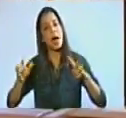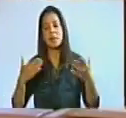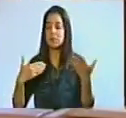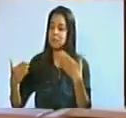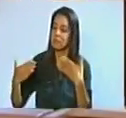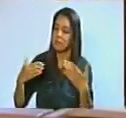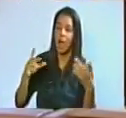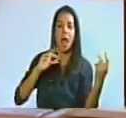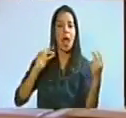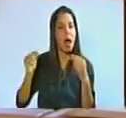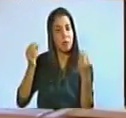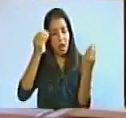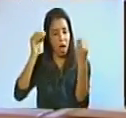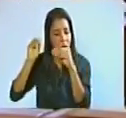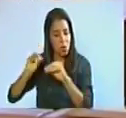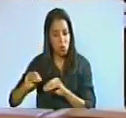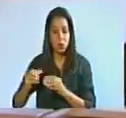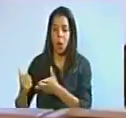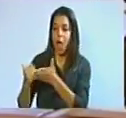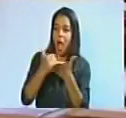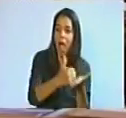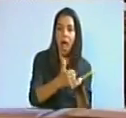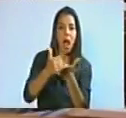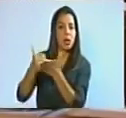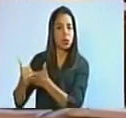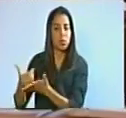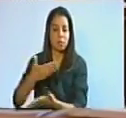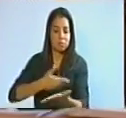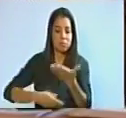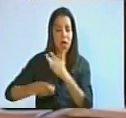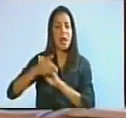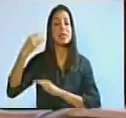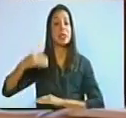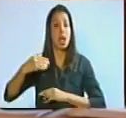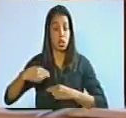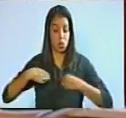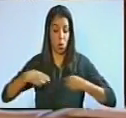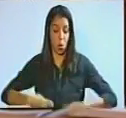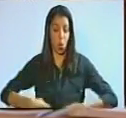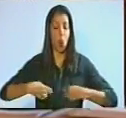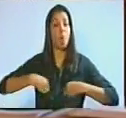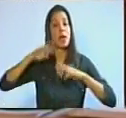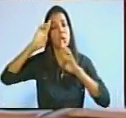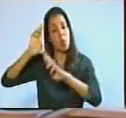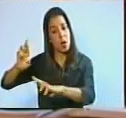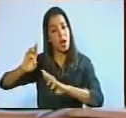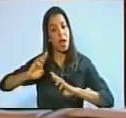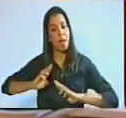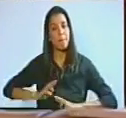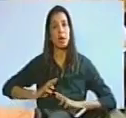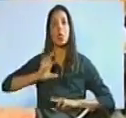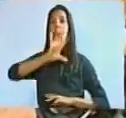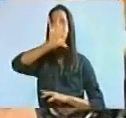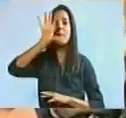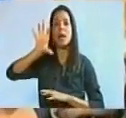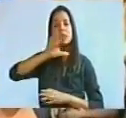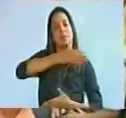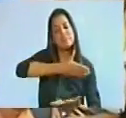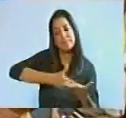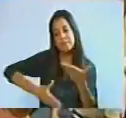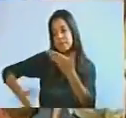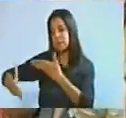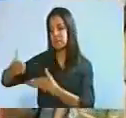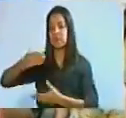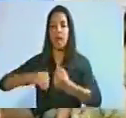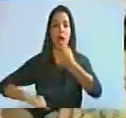cooperación, respeto de los derechos humanos y solidaridad entre los pueblos en la lucha por